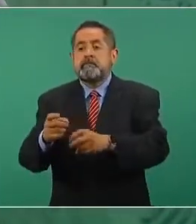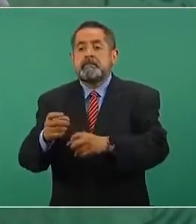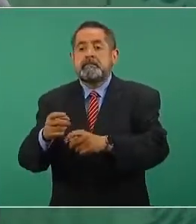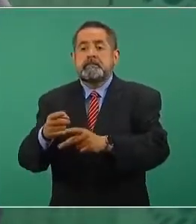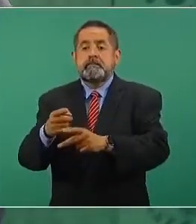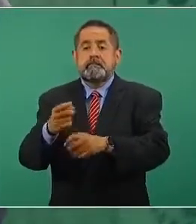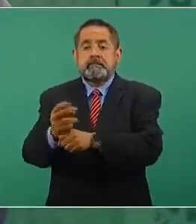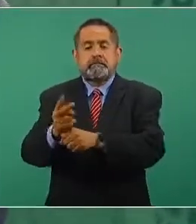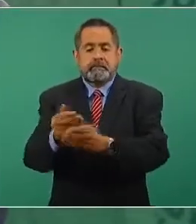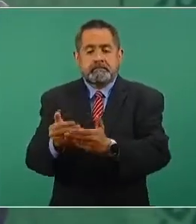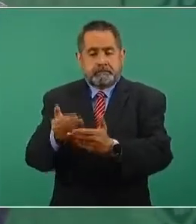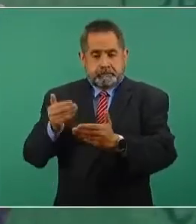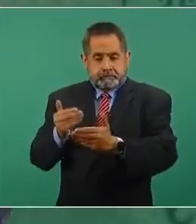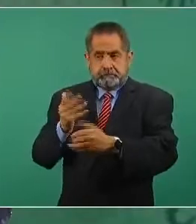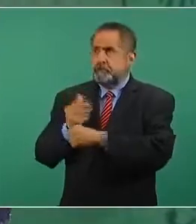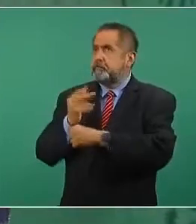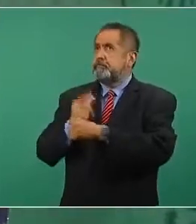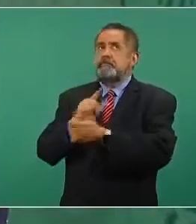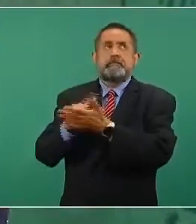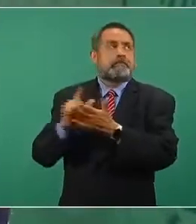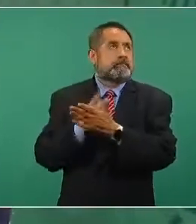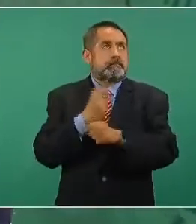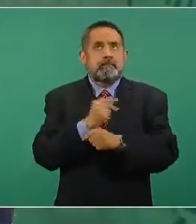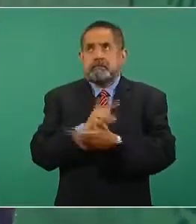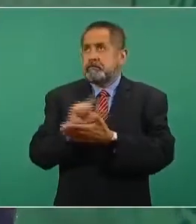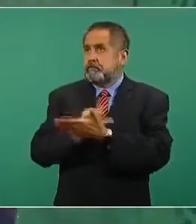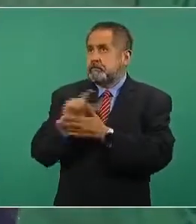regreso a clases,